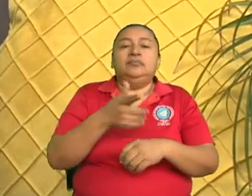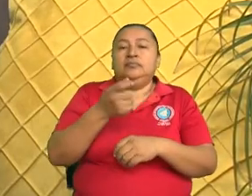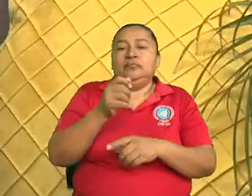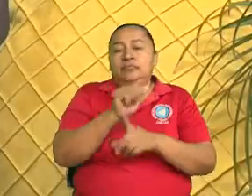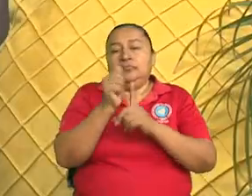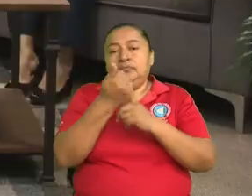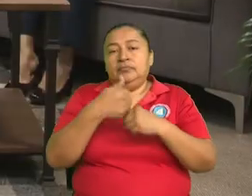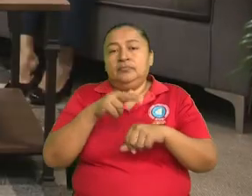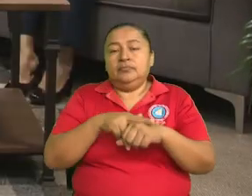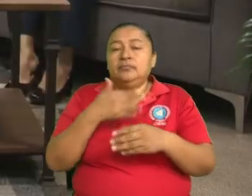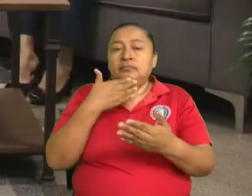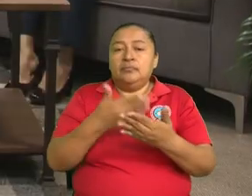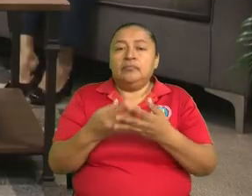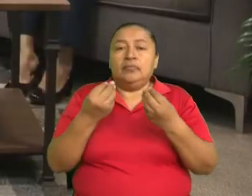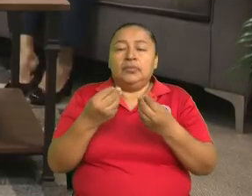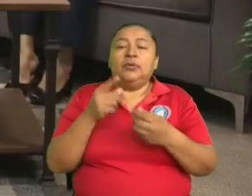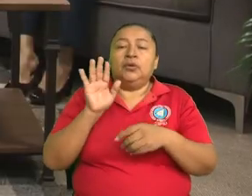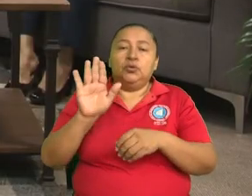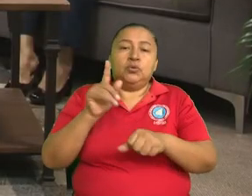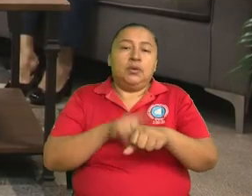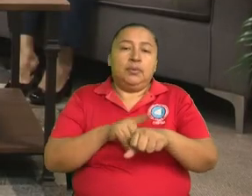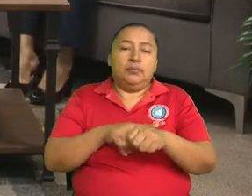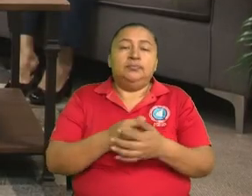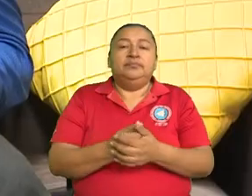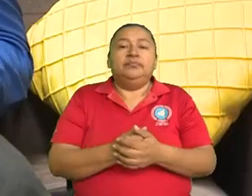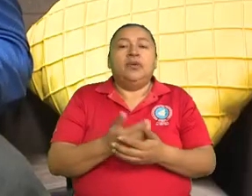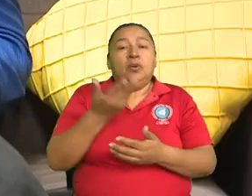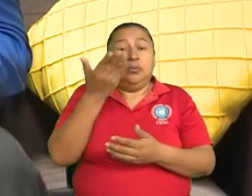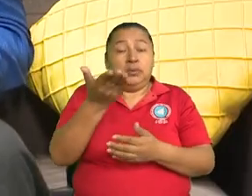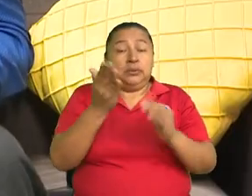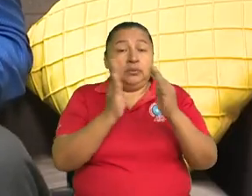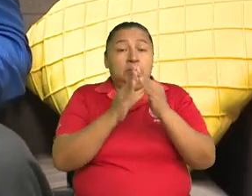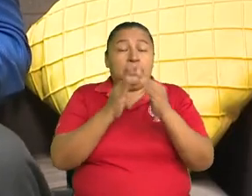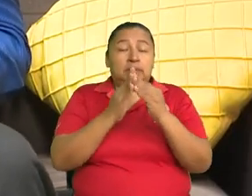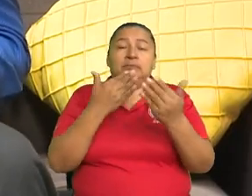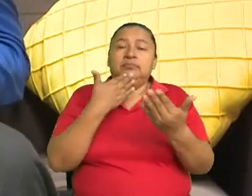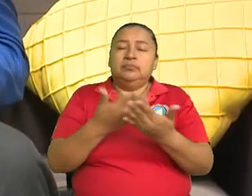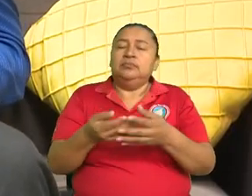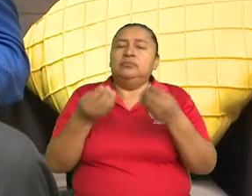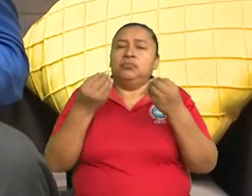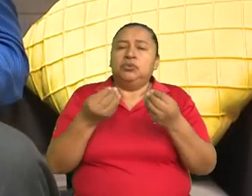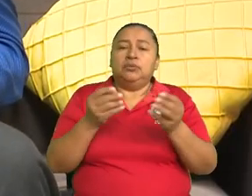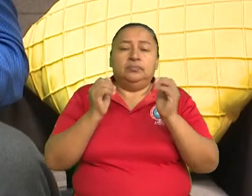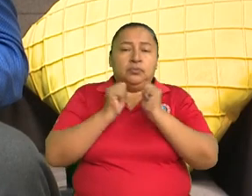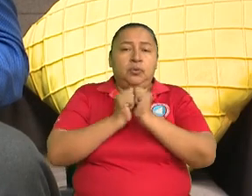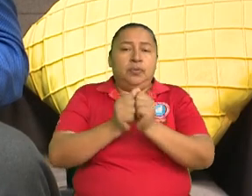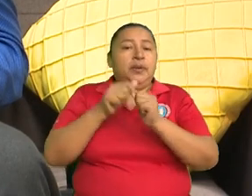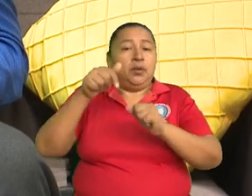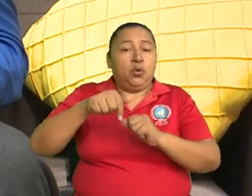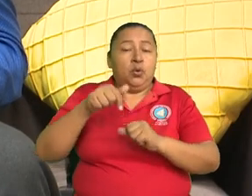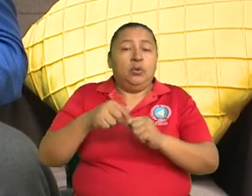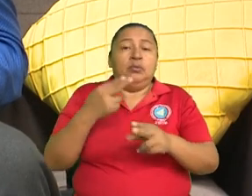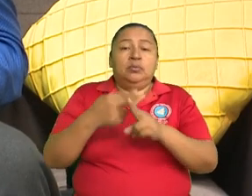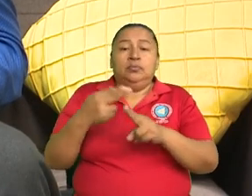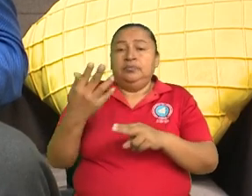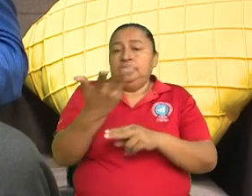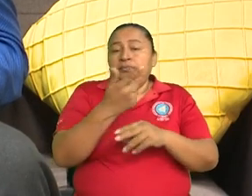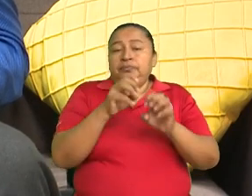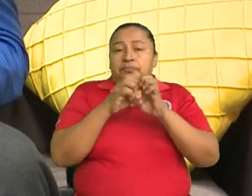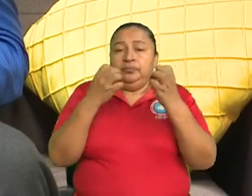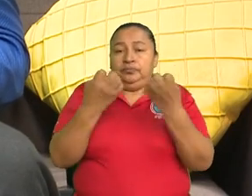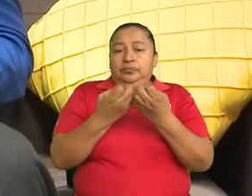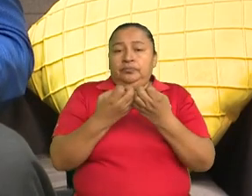para ustedes. Muchísimas gracias por su tiempo. A ustedes. Y usted que esté en su hogar también, muchísimas gracias por habernos acompañado. A nombre de todo el